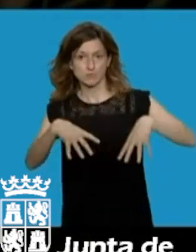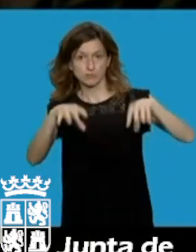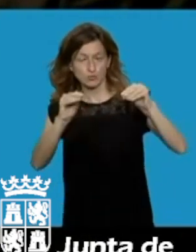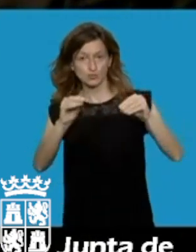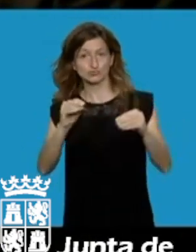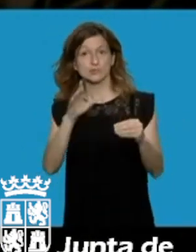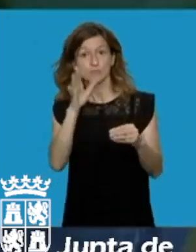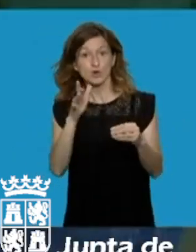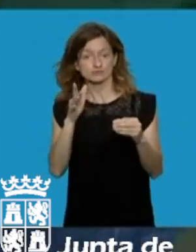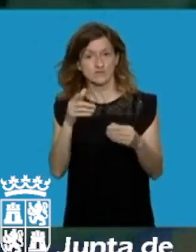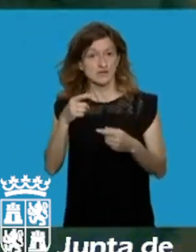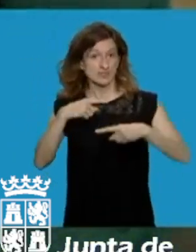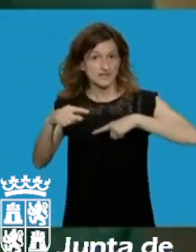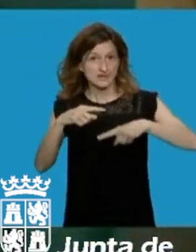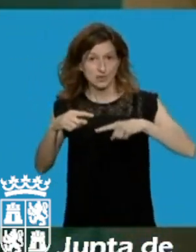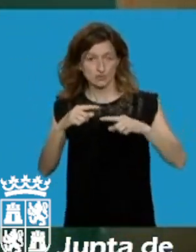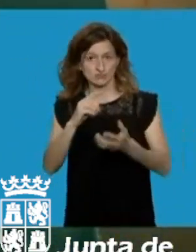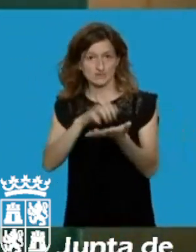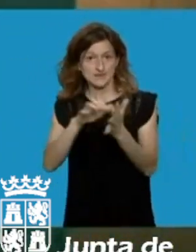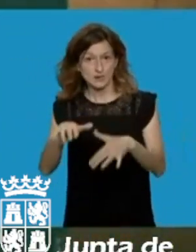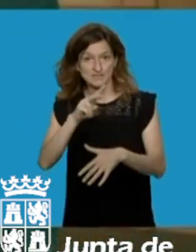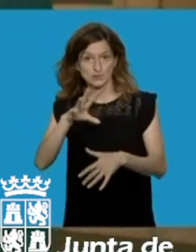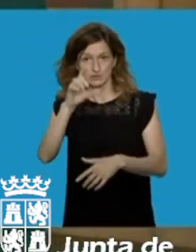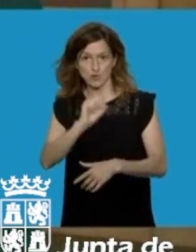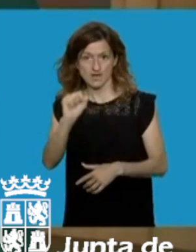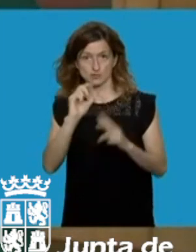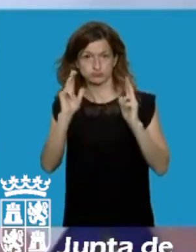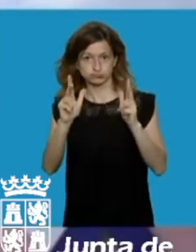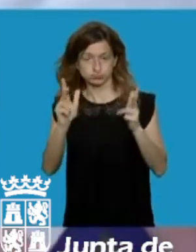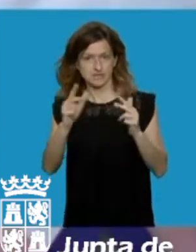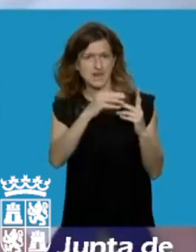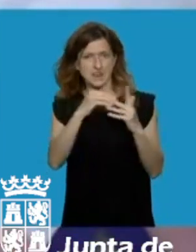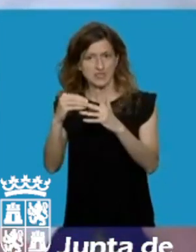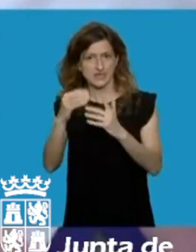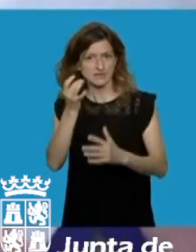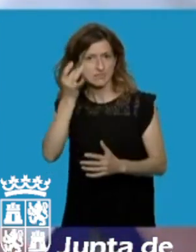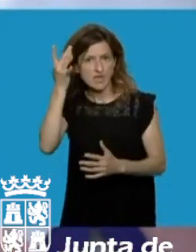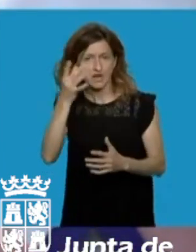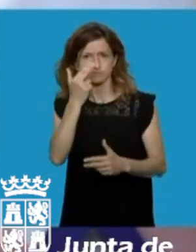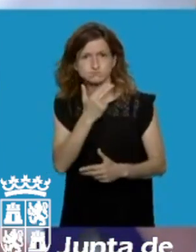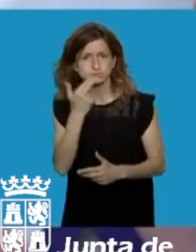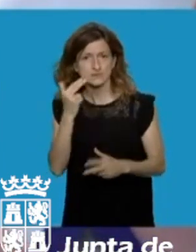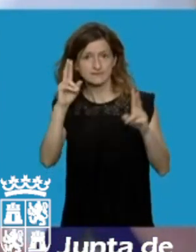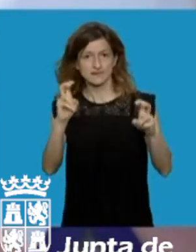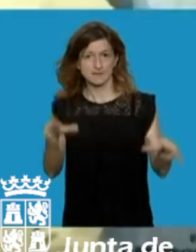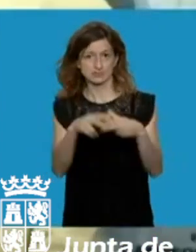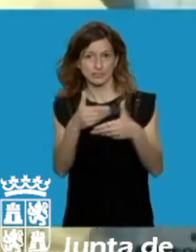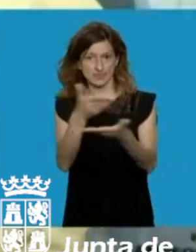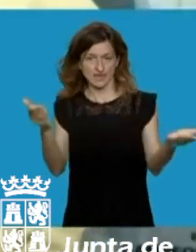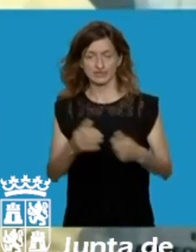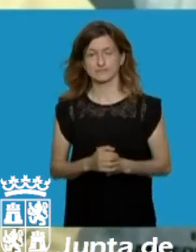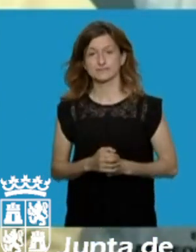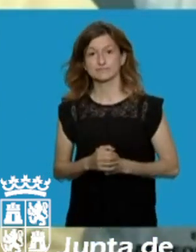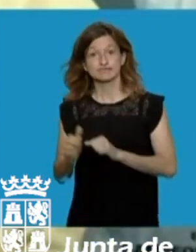los designios del baloncesto autonómico durante 24 años, liderando numerosas iniciativas comprometidas con la sociedad.